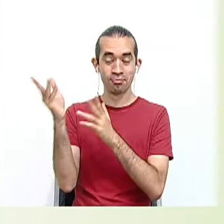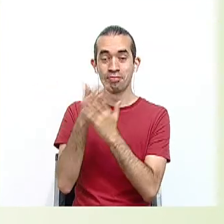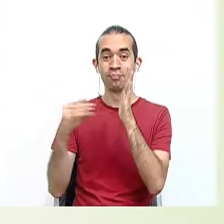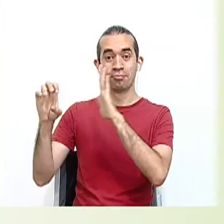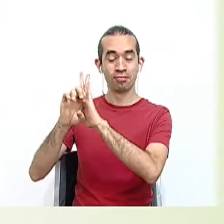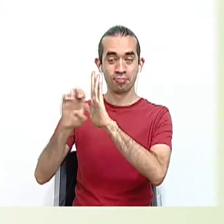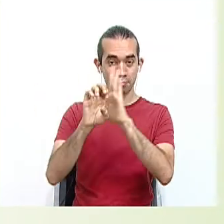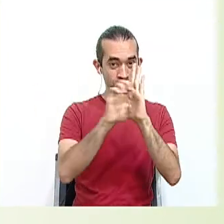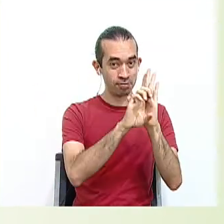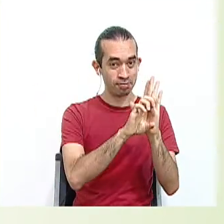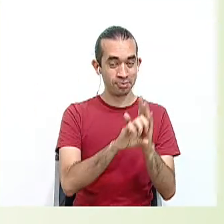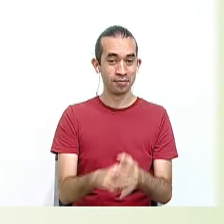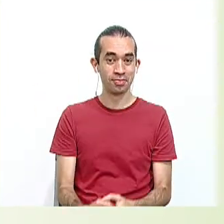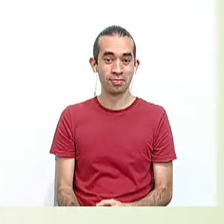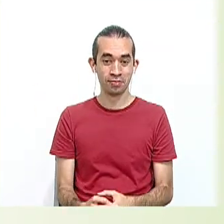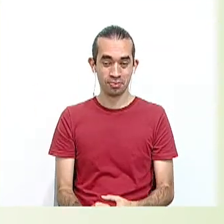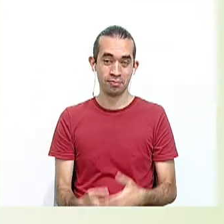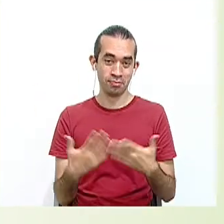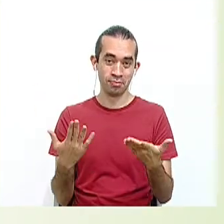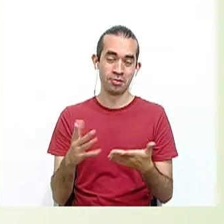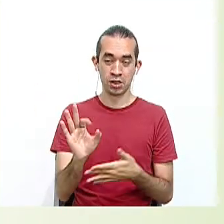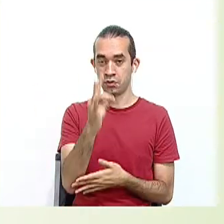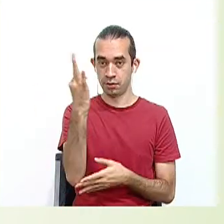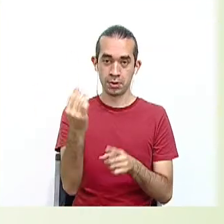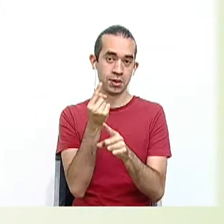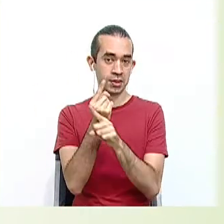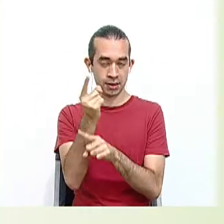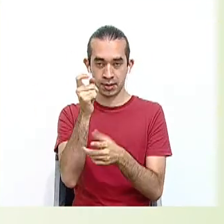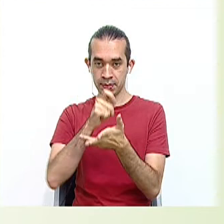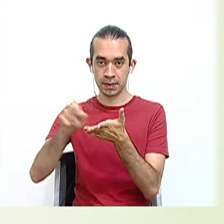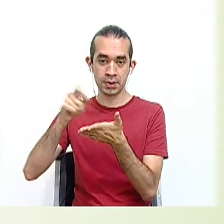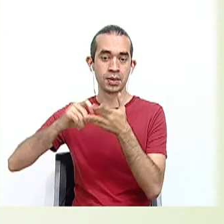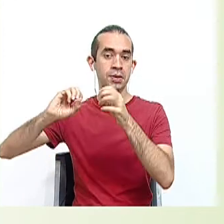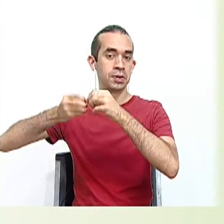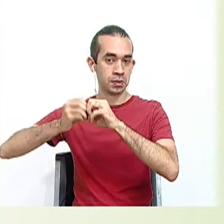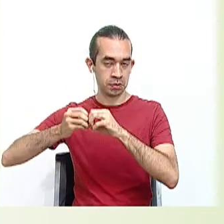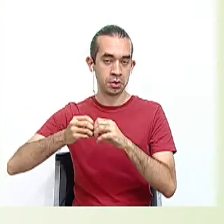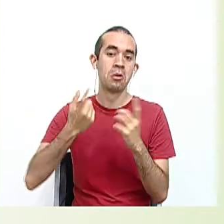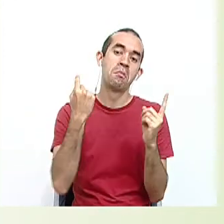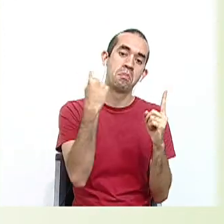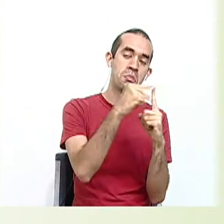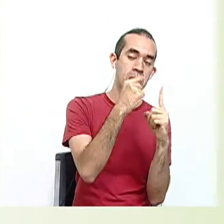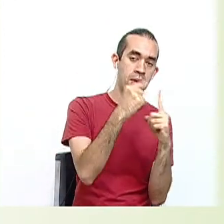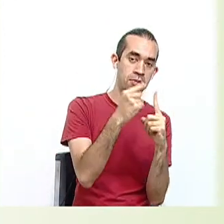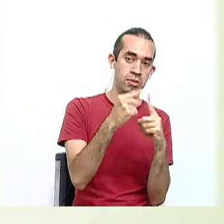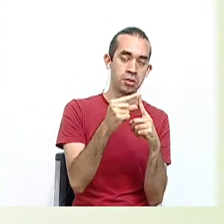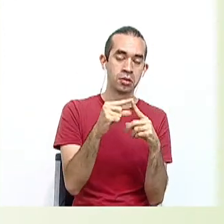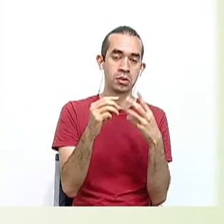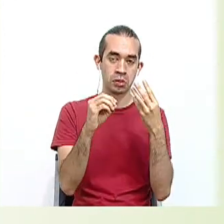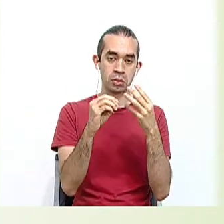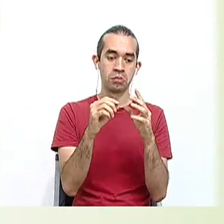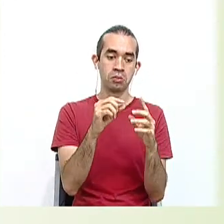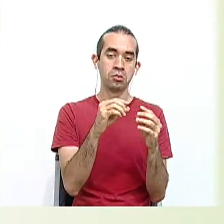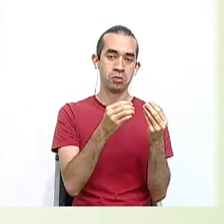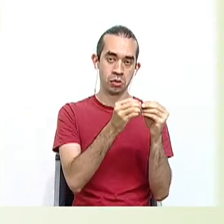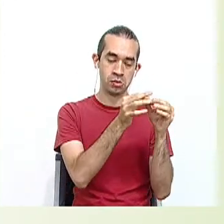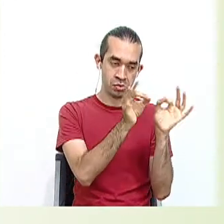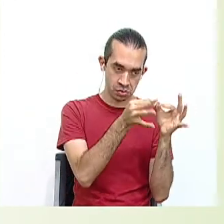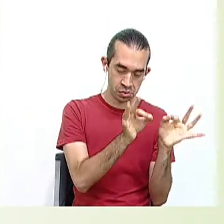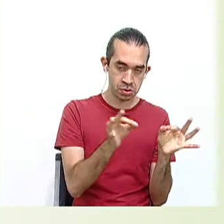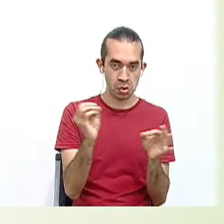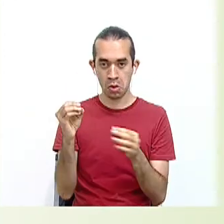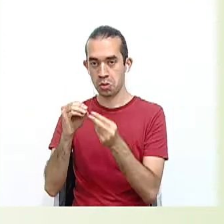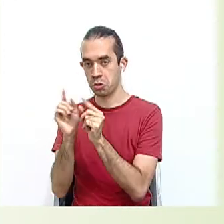ejemplos de cómo escribir números o las palabras, los numerales, en los textos